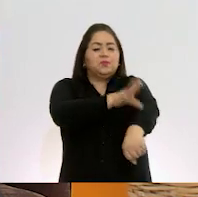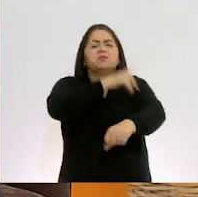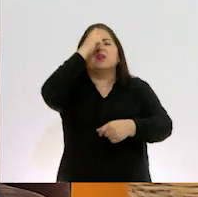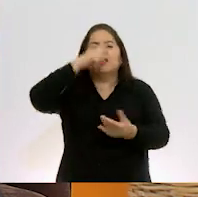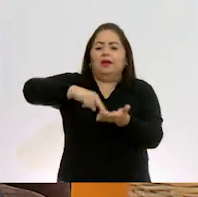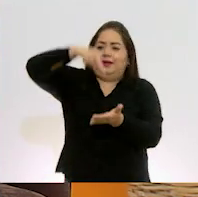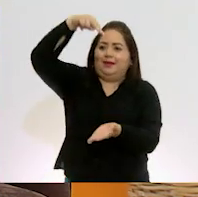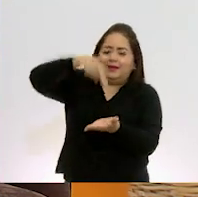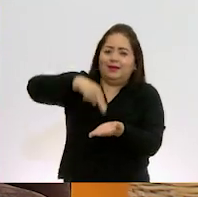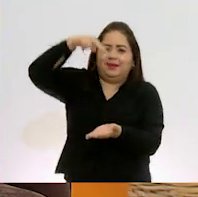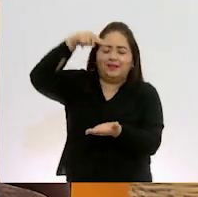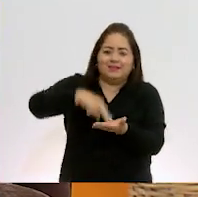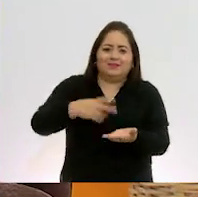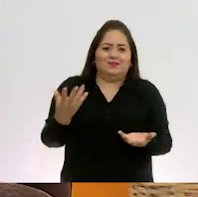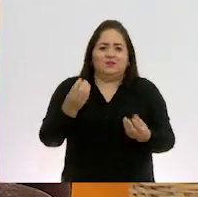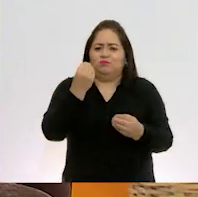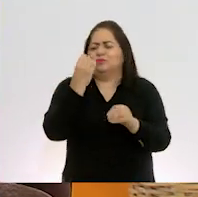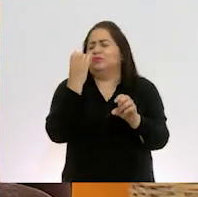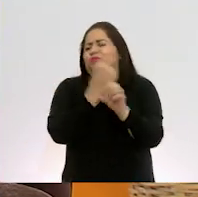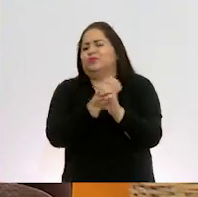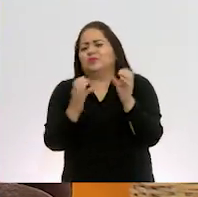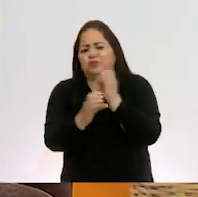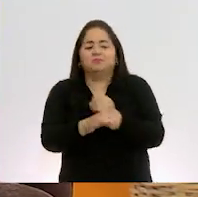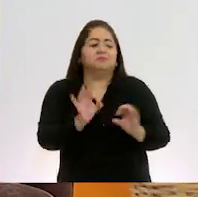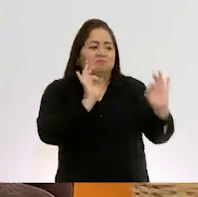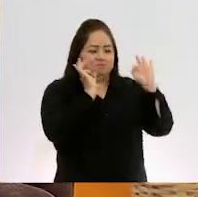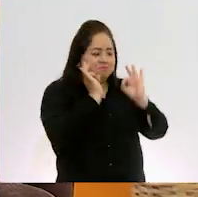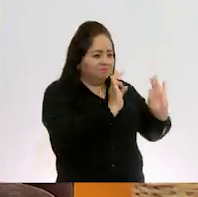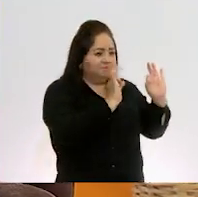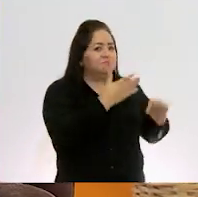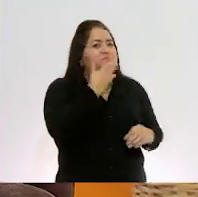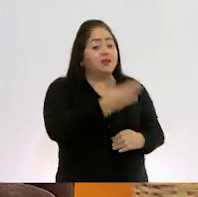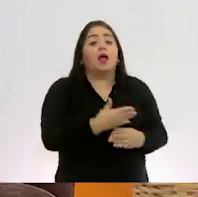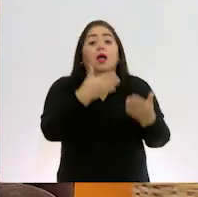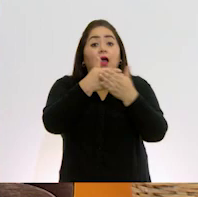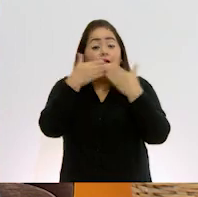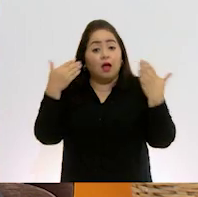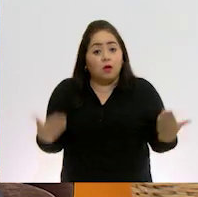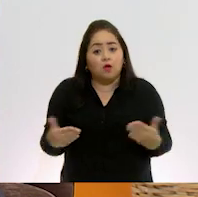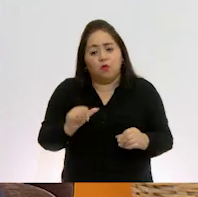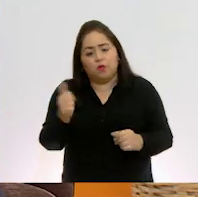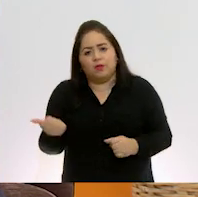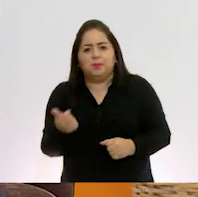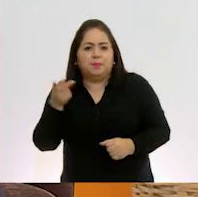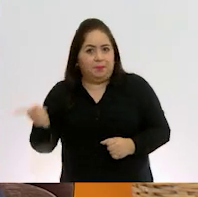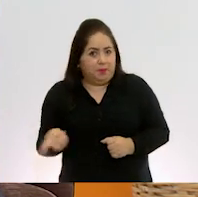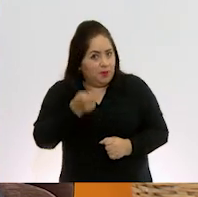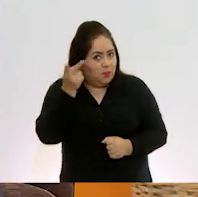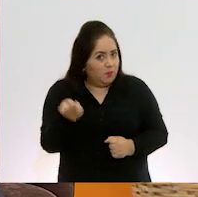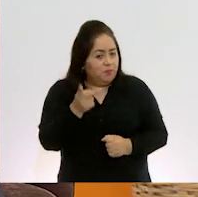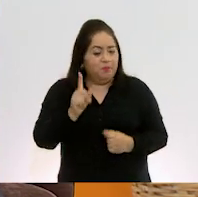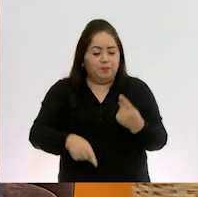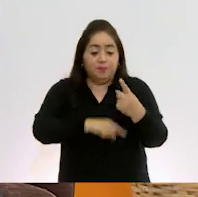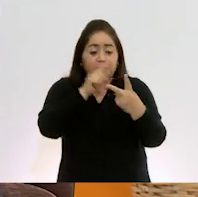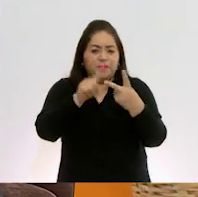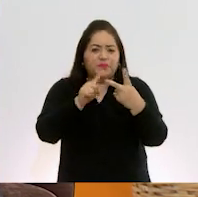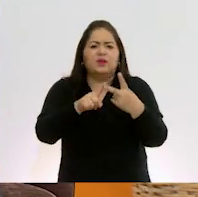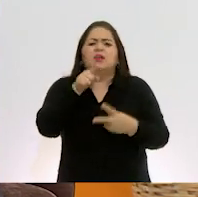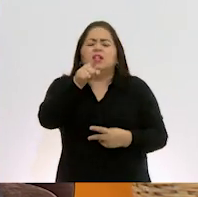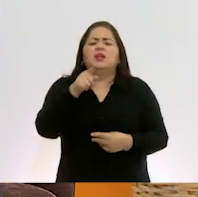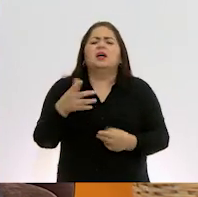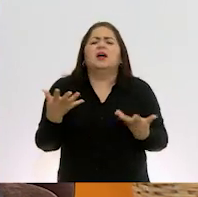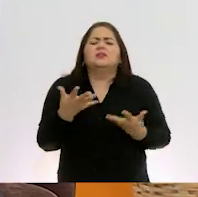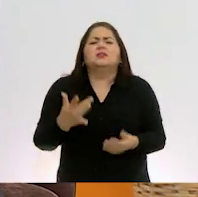saltar, brincar y estar haciendo muchas cosas. Perfecto. Sí. Ahora, vamos con la siguiente pregunta. ¿Qué es lo que te